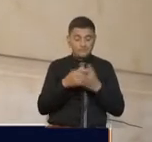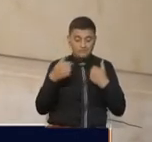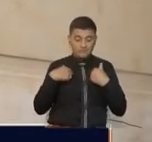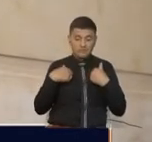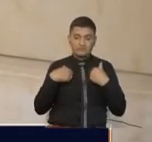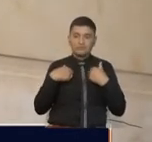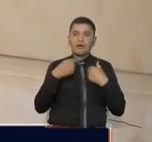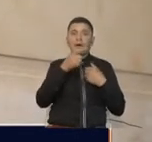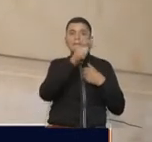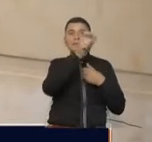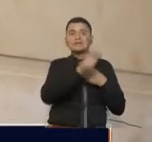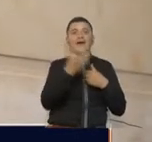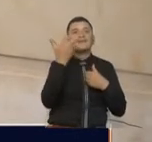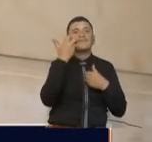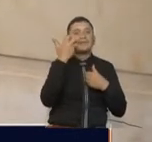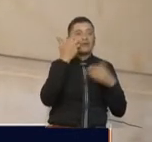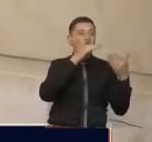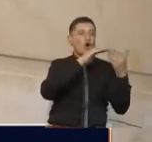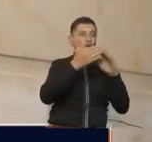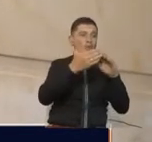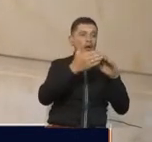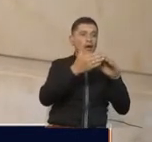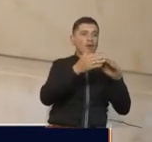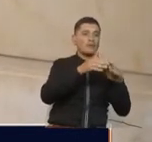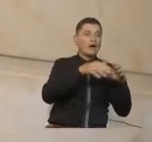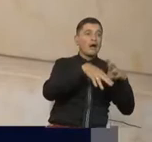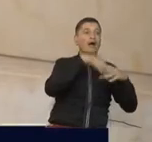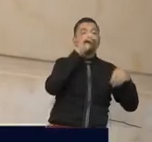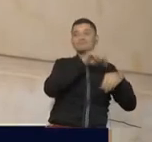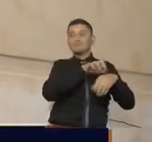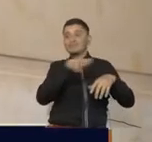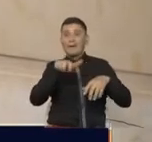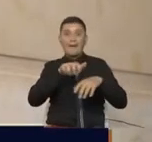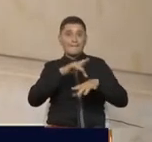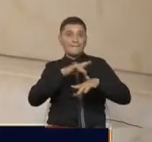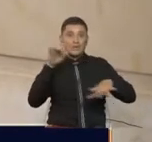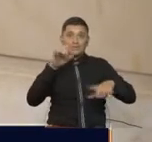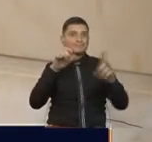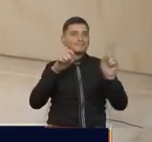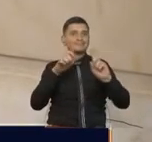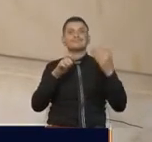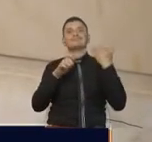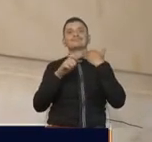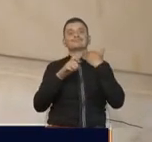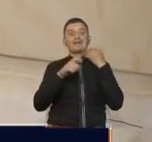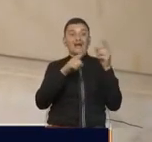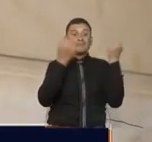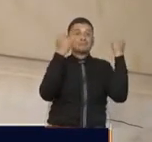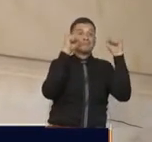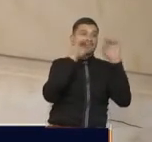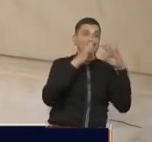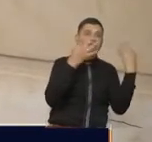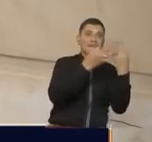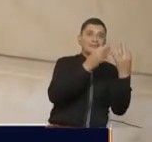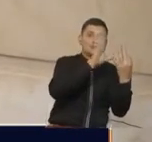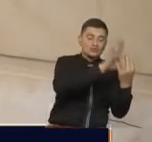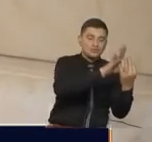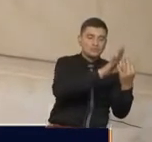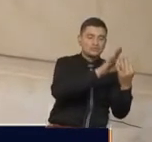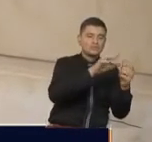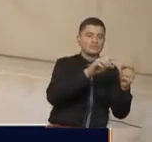del enfermo que no pudo salir de su comunidad a tiempo y de la angustia de esa familia. Y también vengo